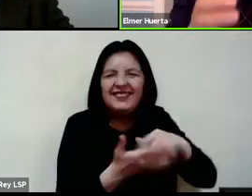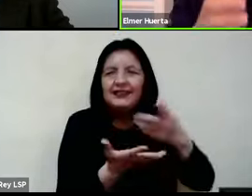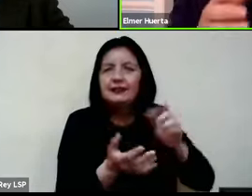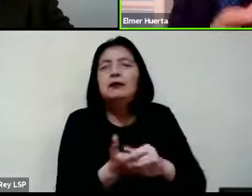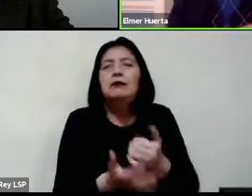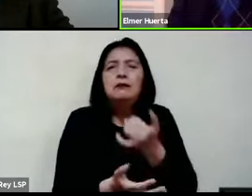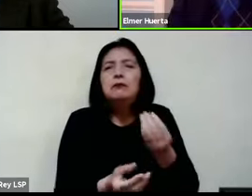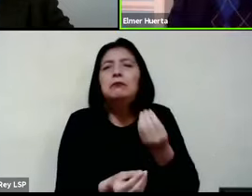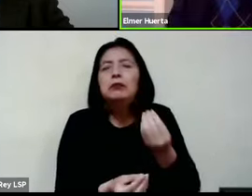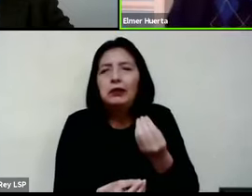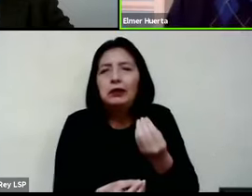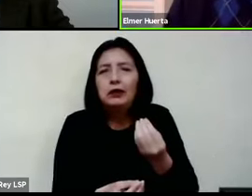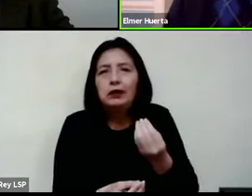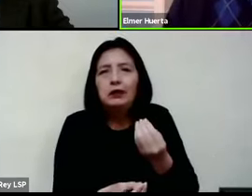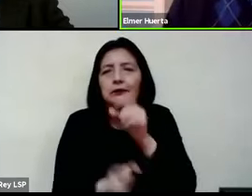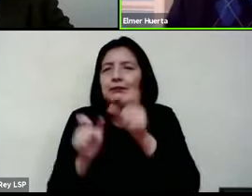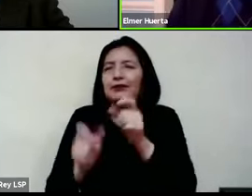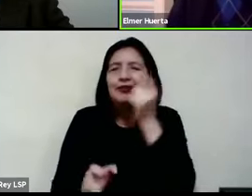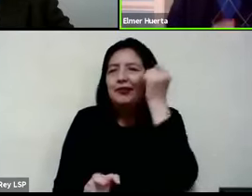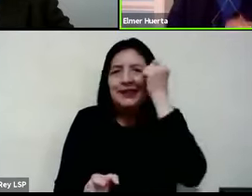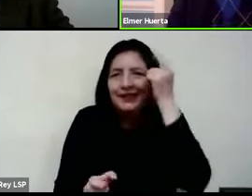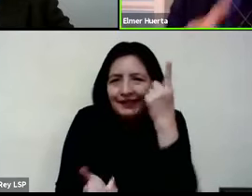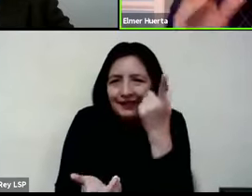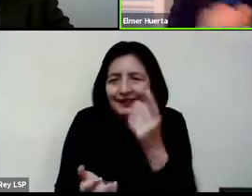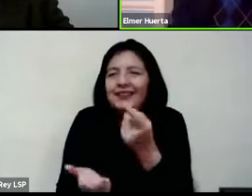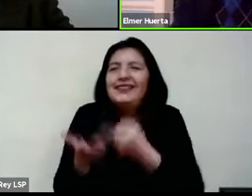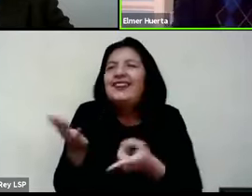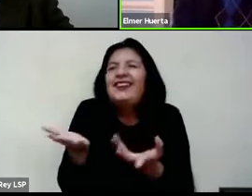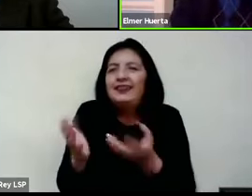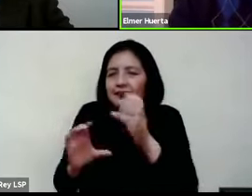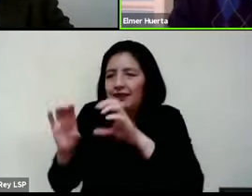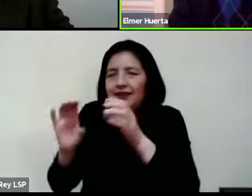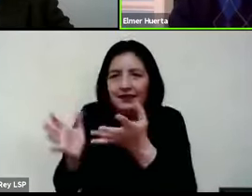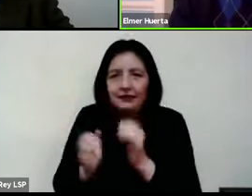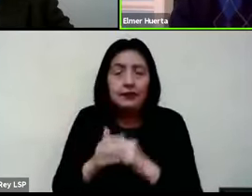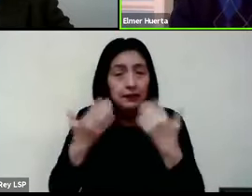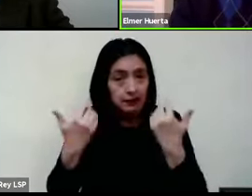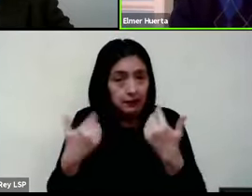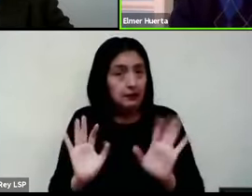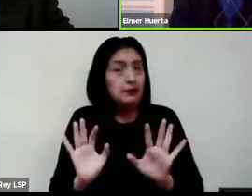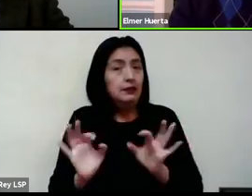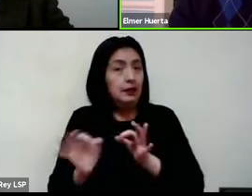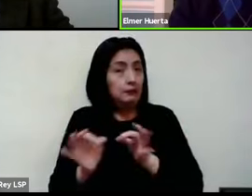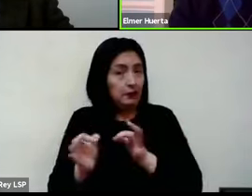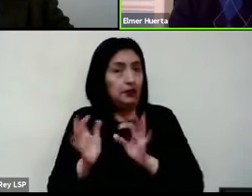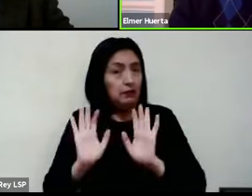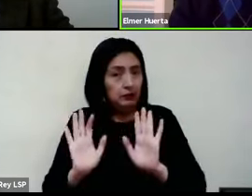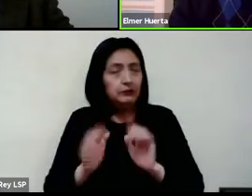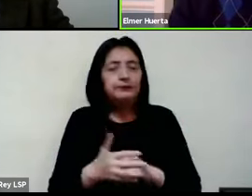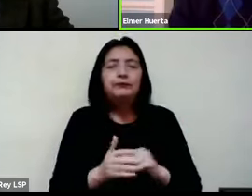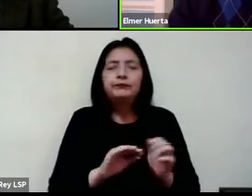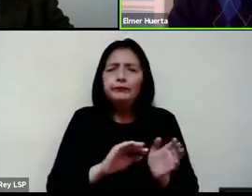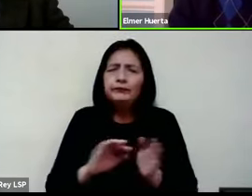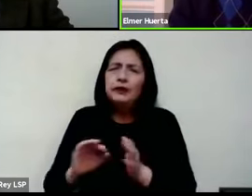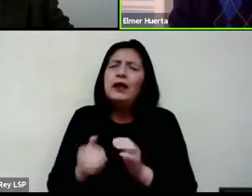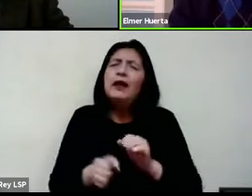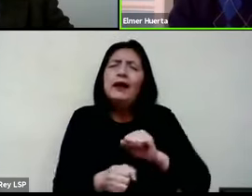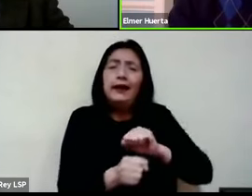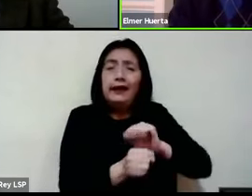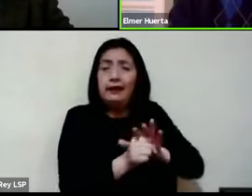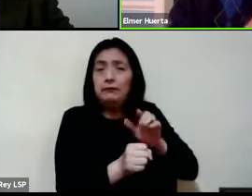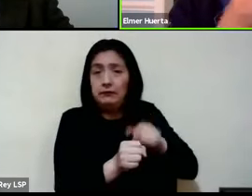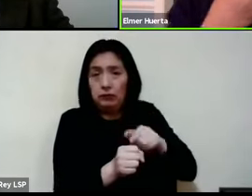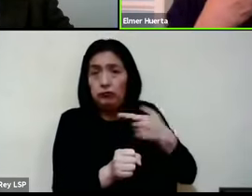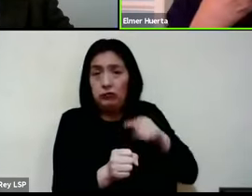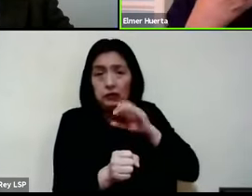consecuencia de no entender lo que es la ciencia. Muy bien, dicho esto, el virus, ya les he